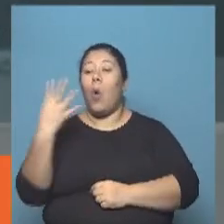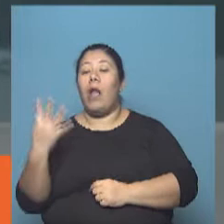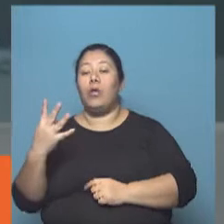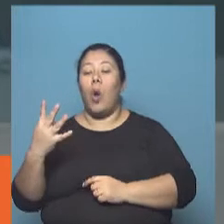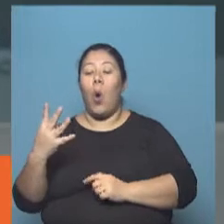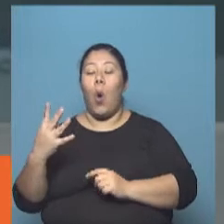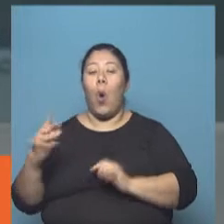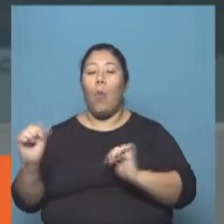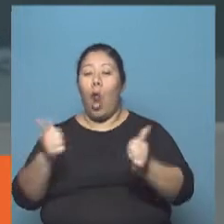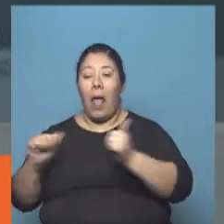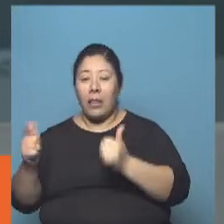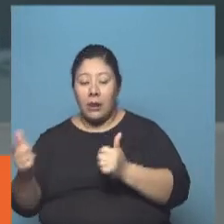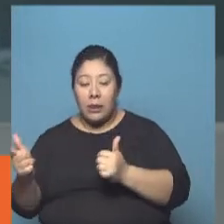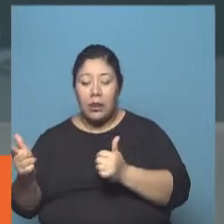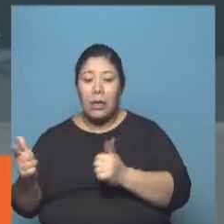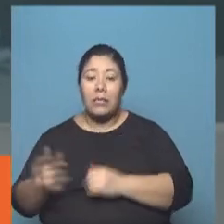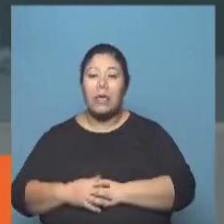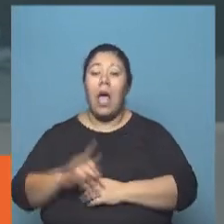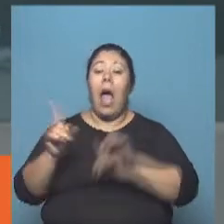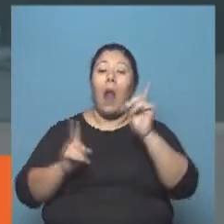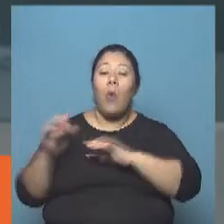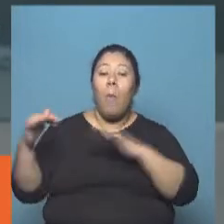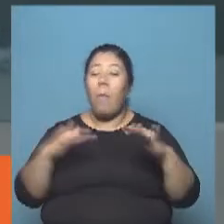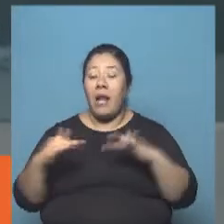jugado con cinco delanteros y un solo punta.